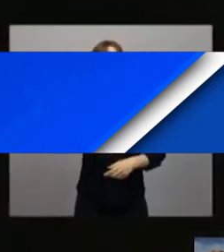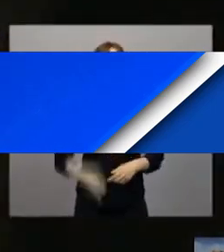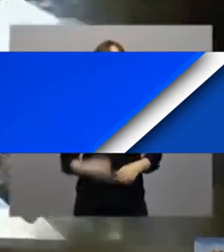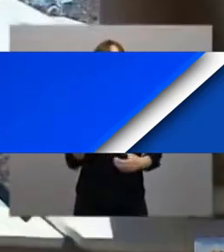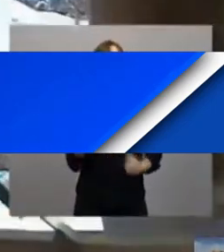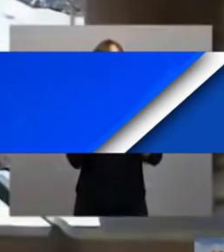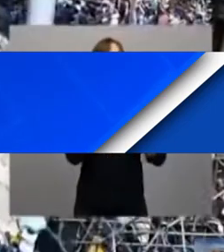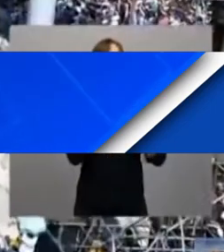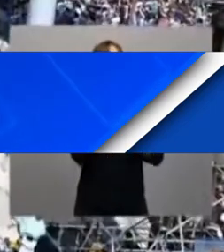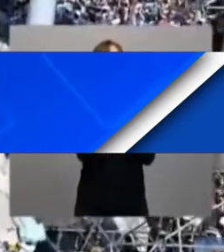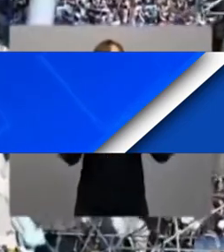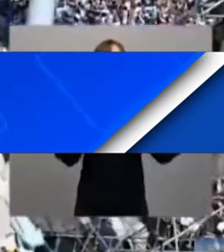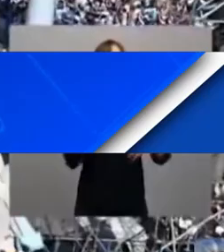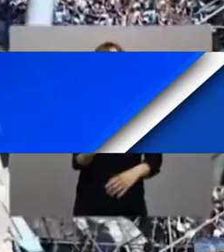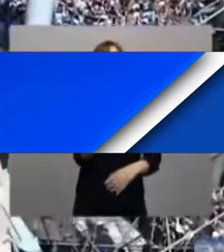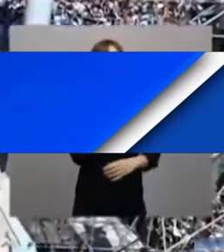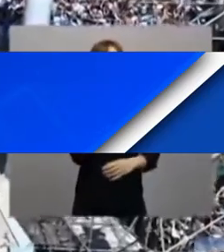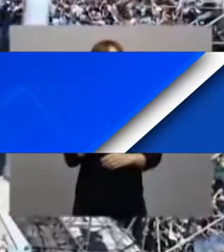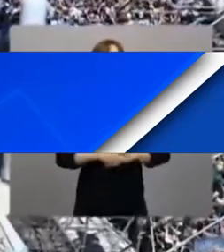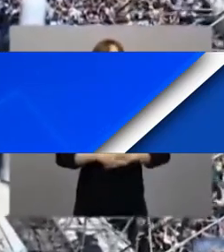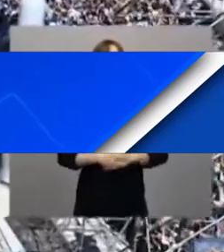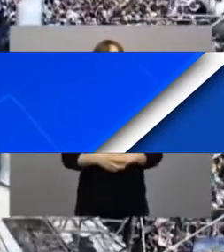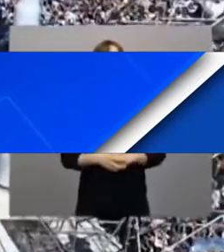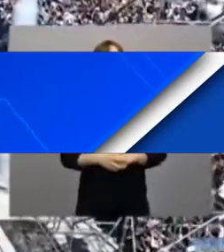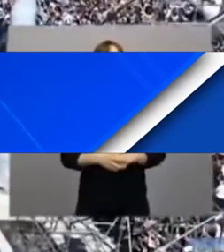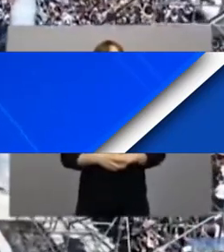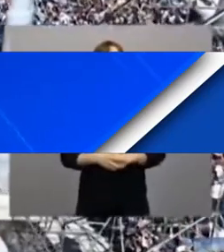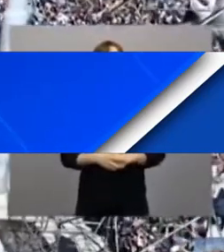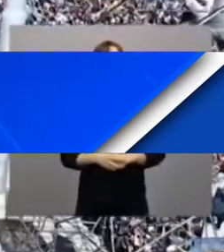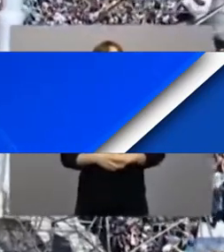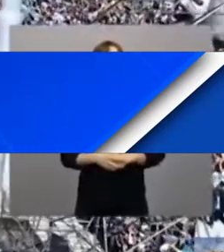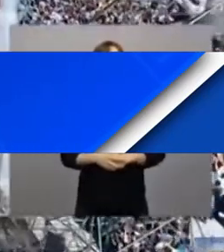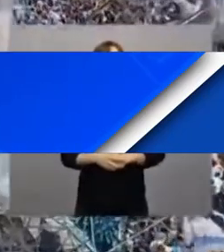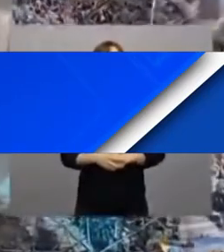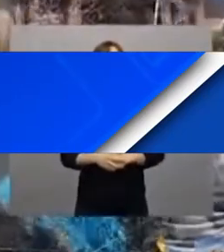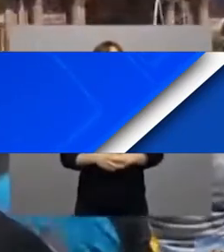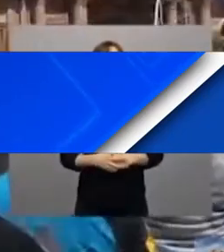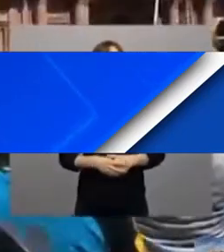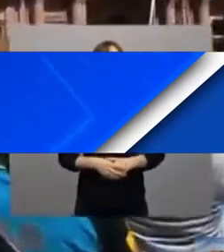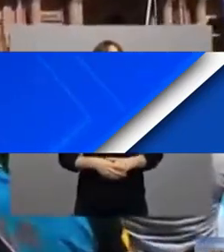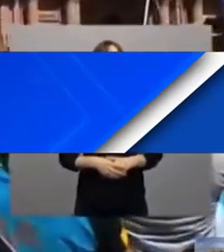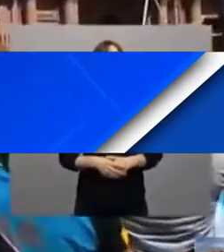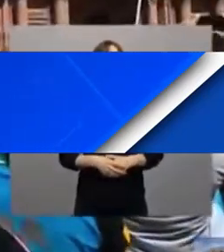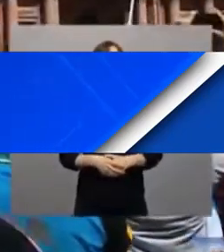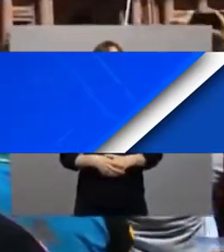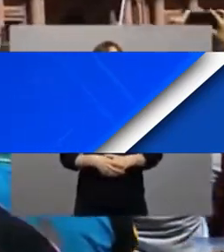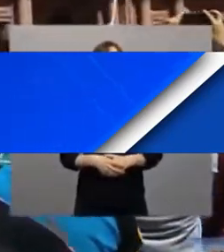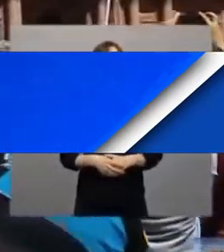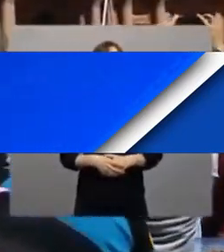alguien de afuera de los partidos tradicionales y que representa la aspiración de ese pueblo